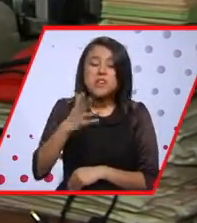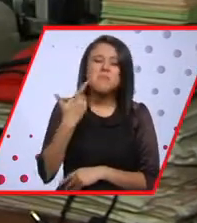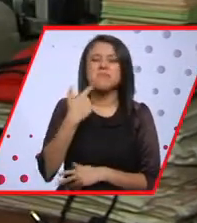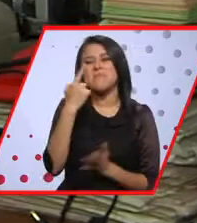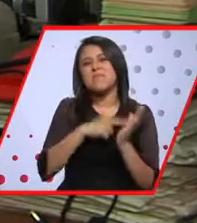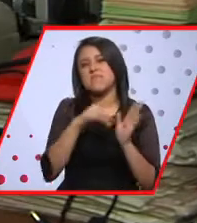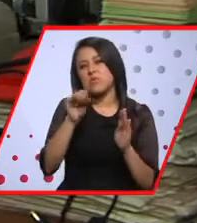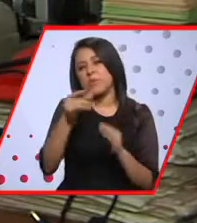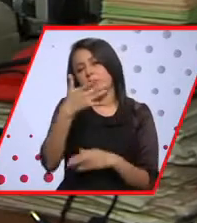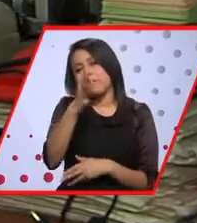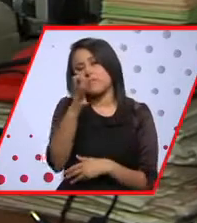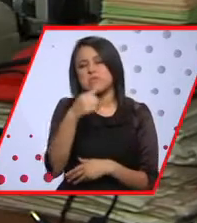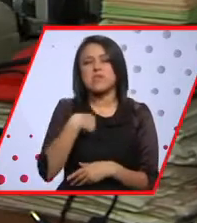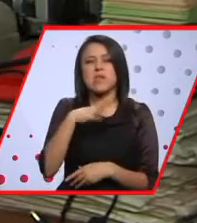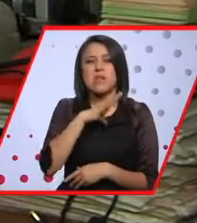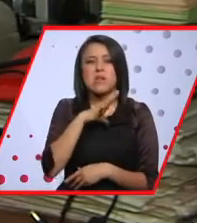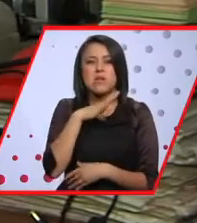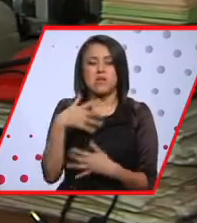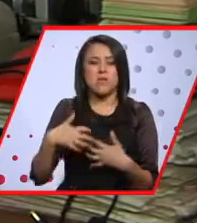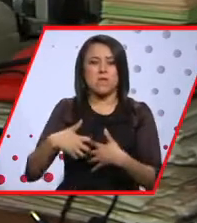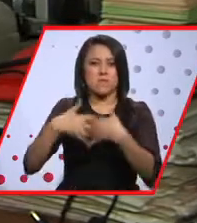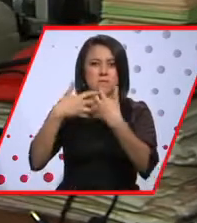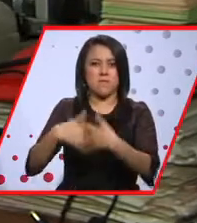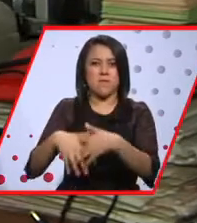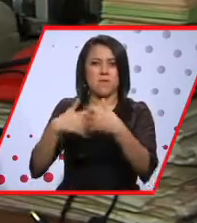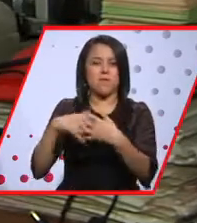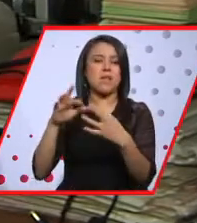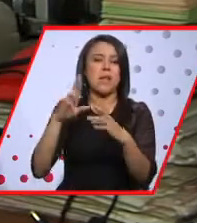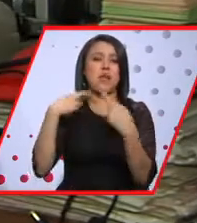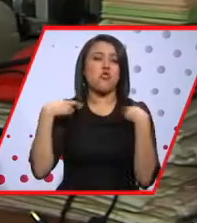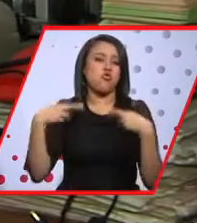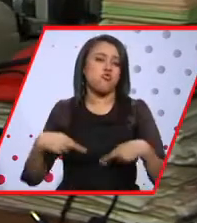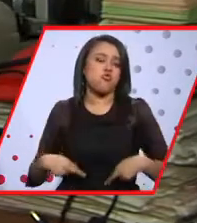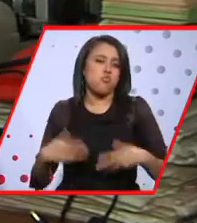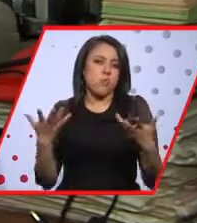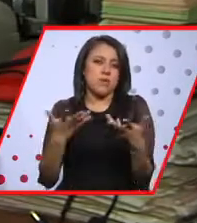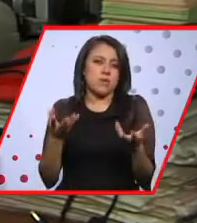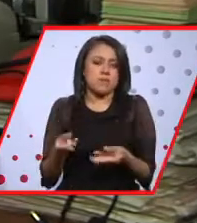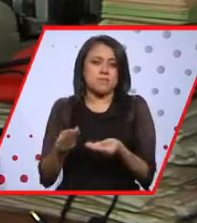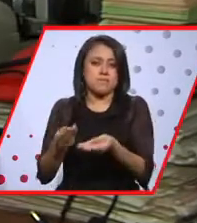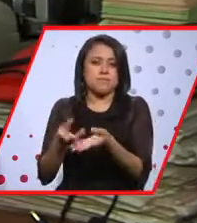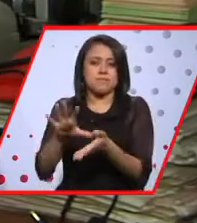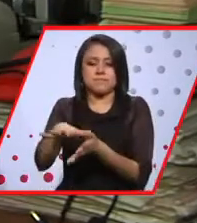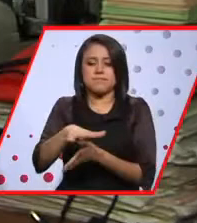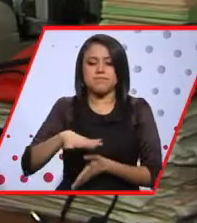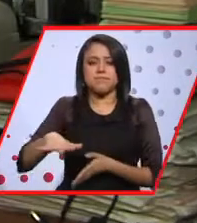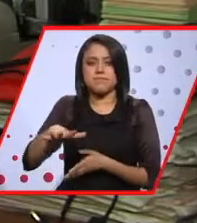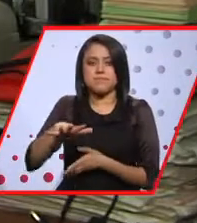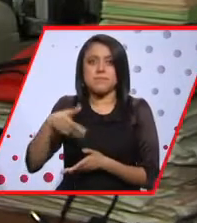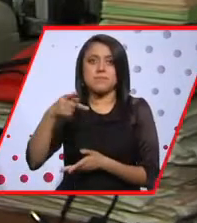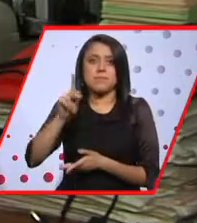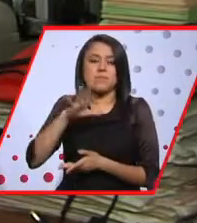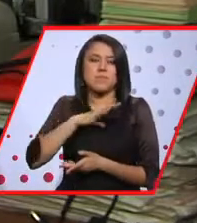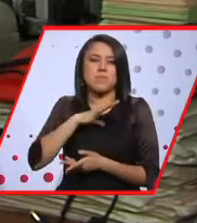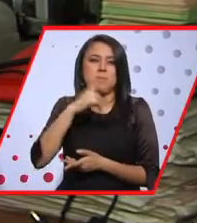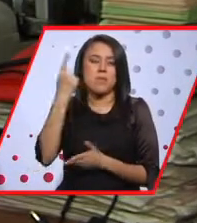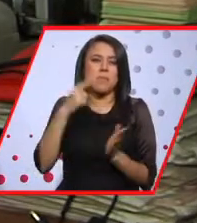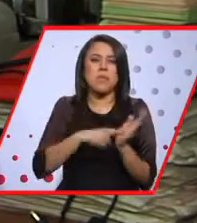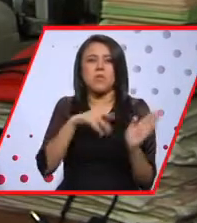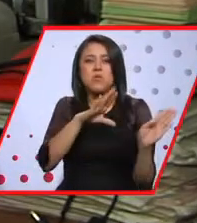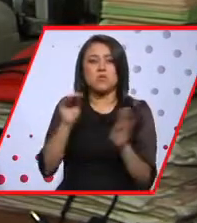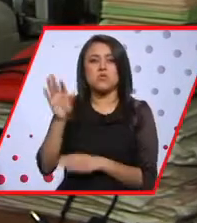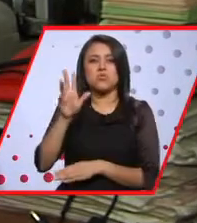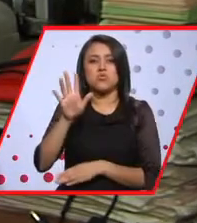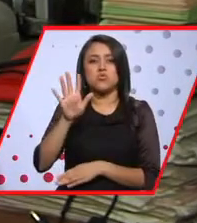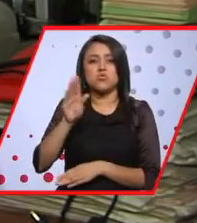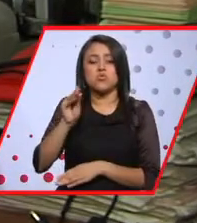predio, él tenía una fábrica de ropa como tal. Desafortunadamente, en esa época, en el 93, él